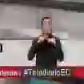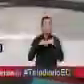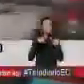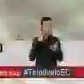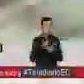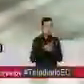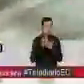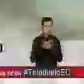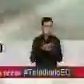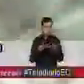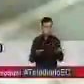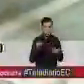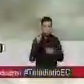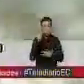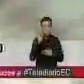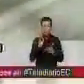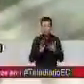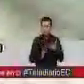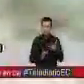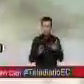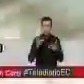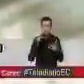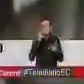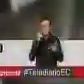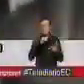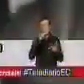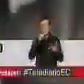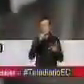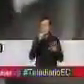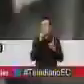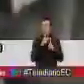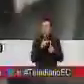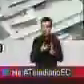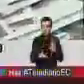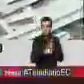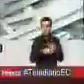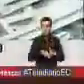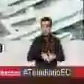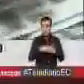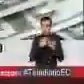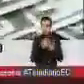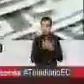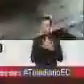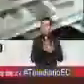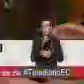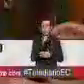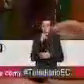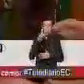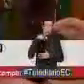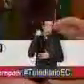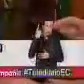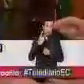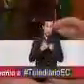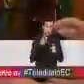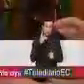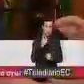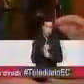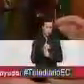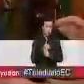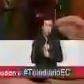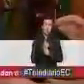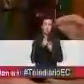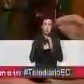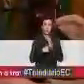de derivados. En el presupuesto general del Estado no se contemplan los aspectos previstos en la Ley de Crecimiento Económico. El próximo año el Ministerio de Economía se deberá